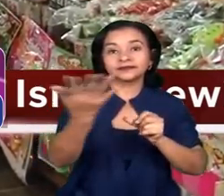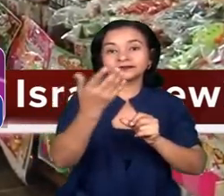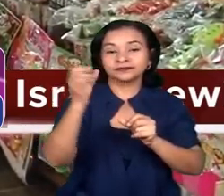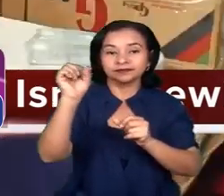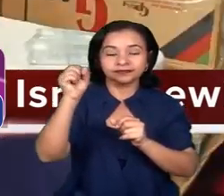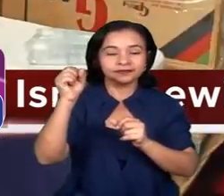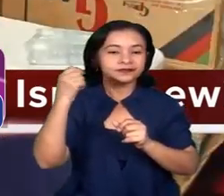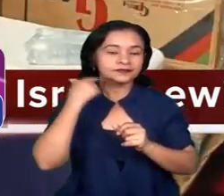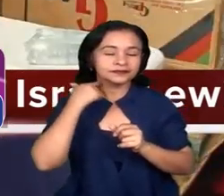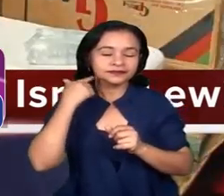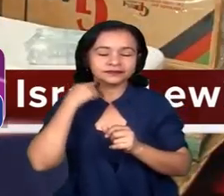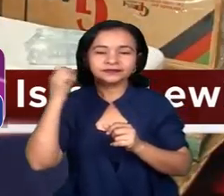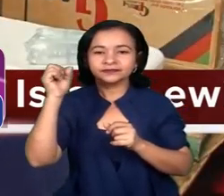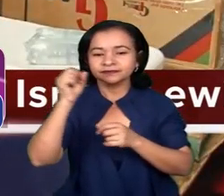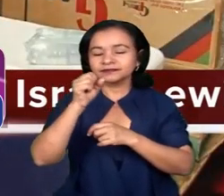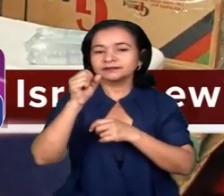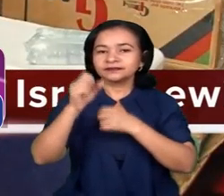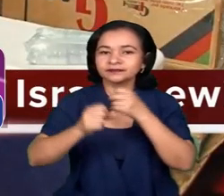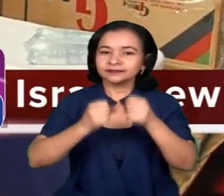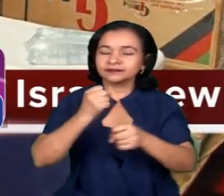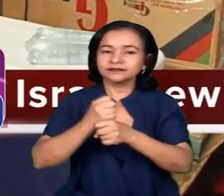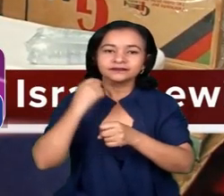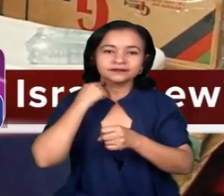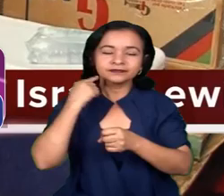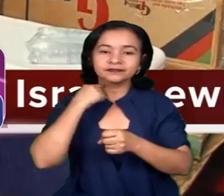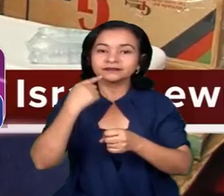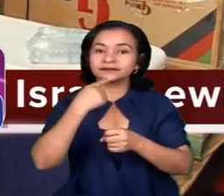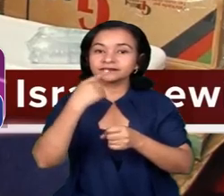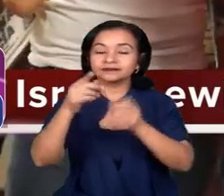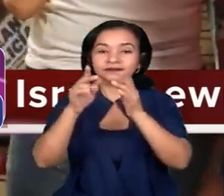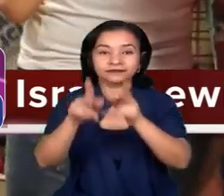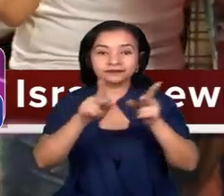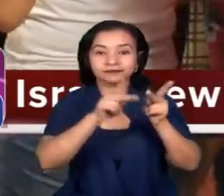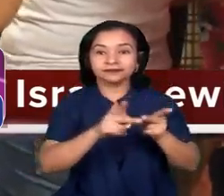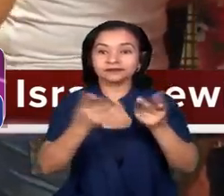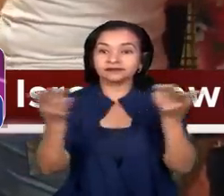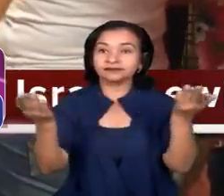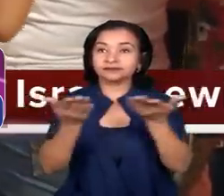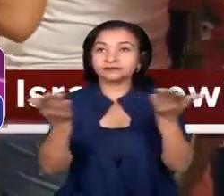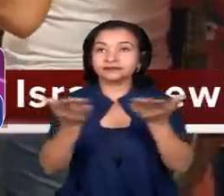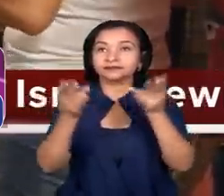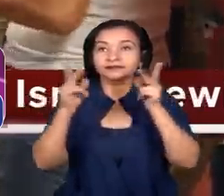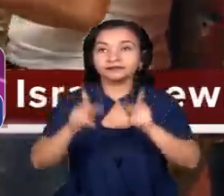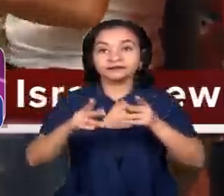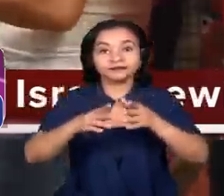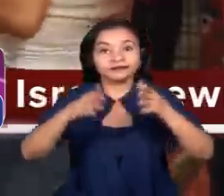año, lo vamos a hacer. Y es una petición que están haciendo los comerciantes, porque han visto cómo nosotros